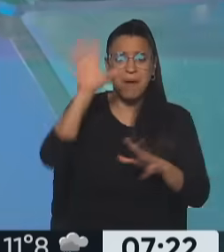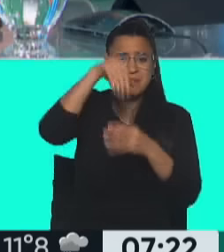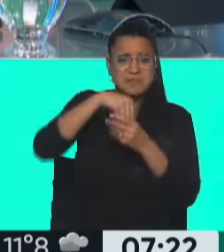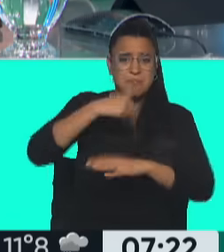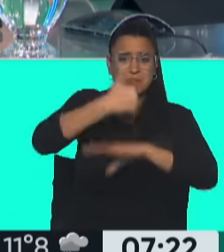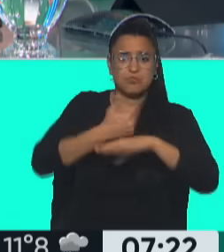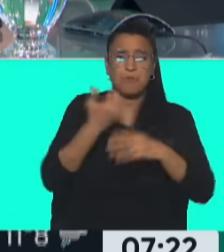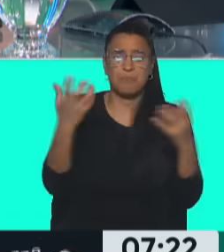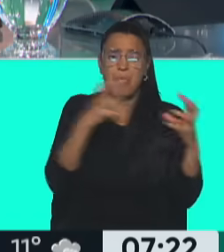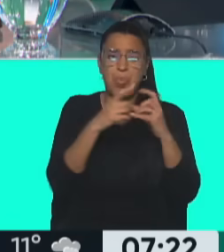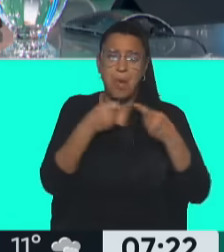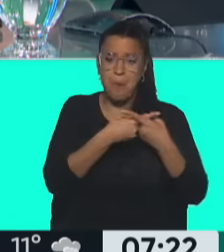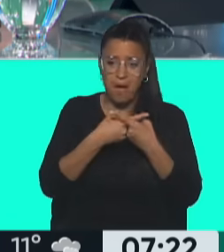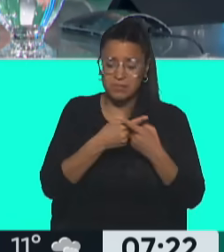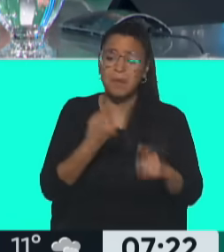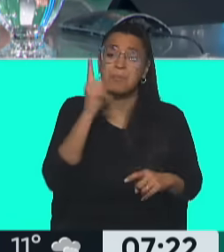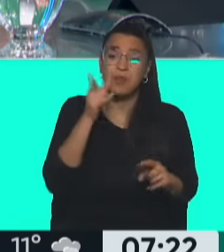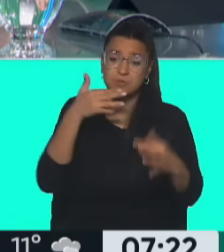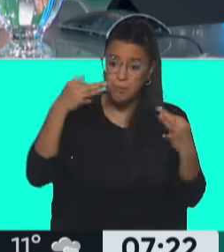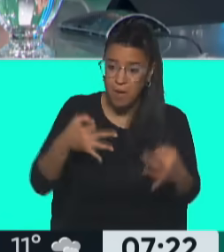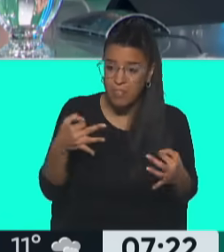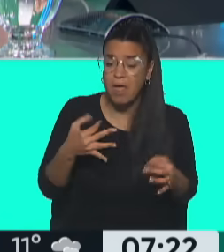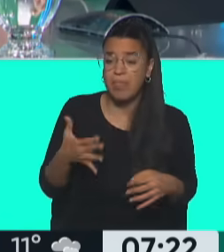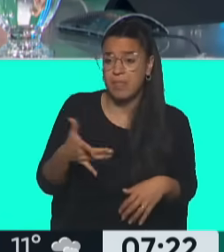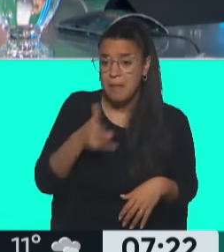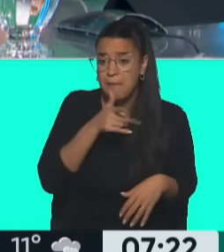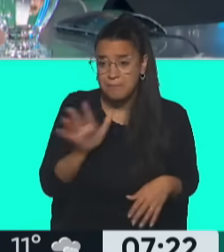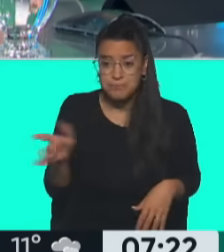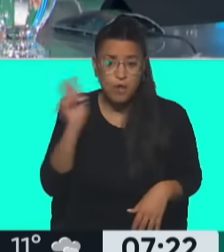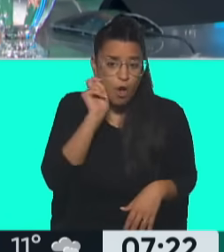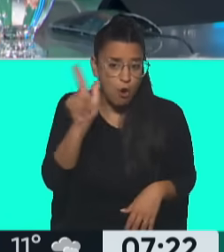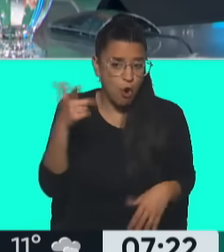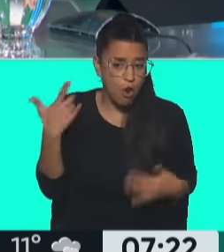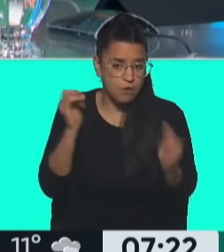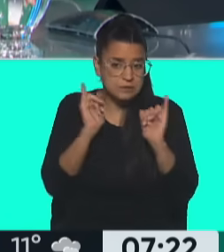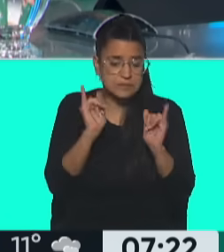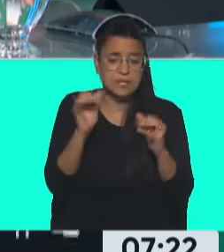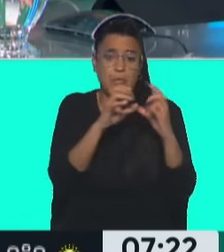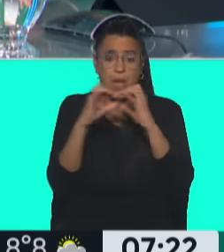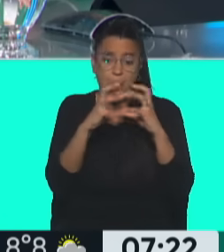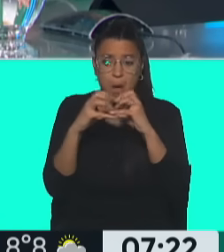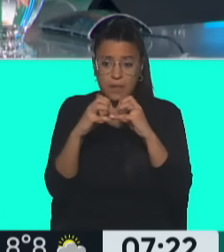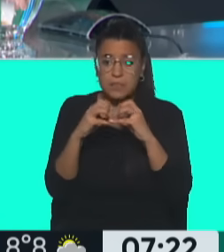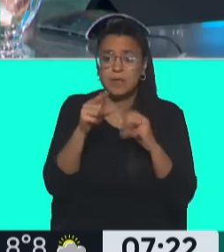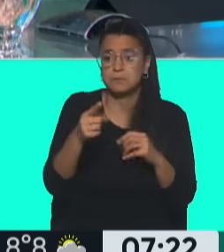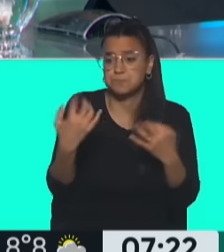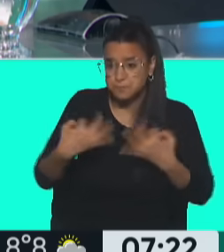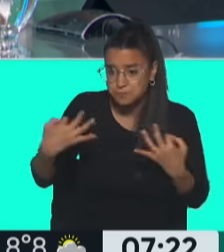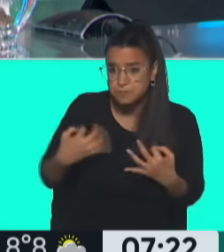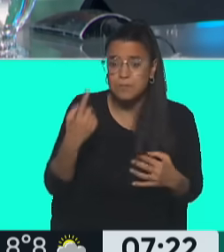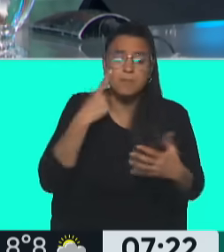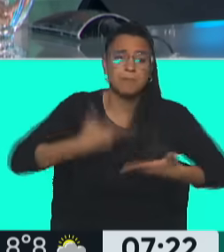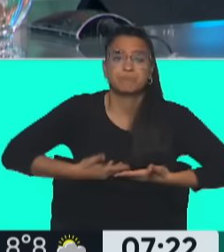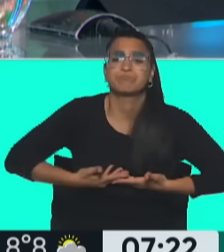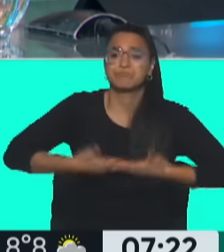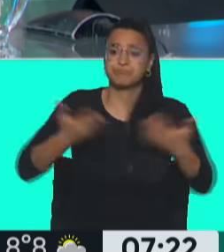debate presidencial. Pero sí es cierto que evidentemente logró capitalizar lo que fue el debate. En este sentido fue útil para